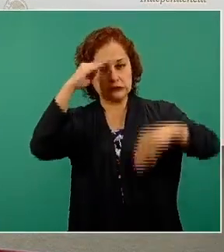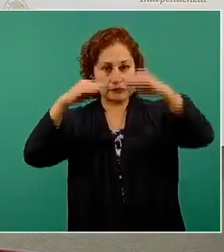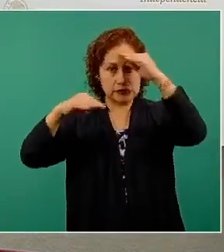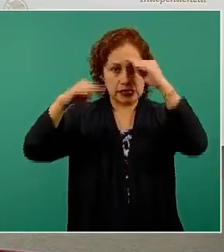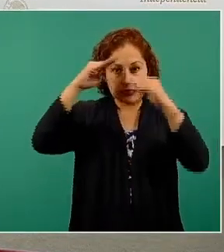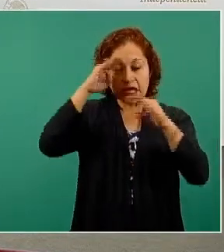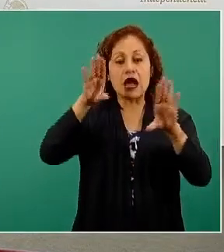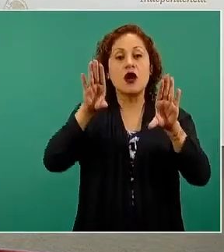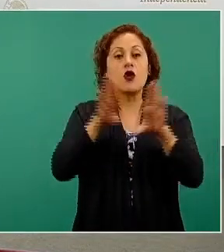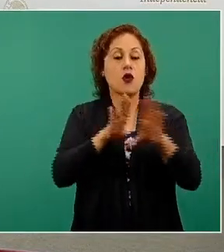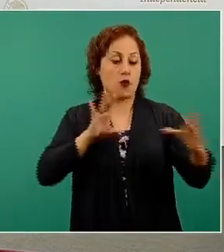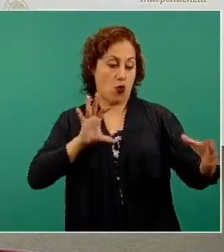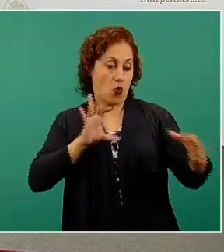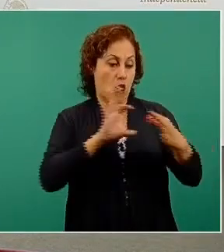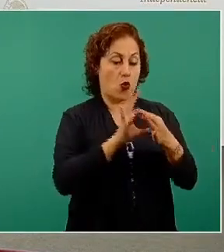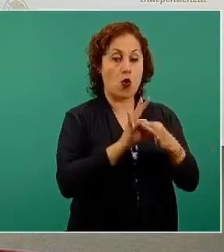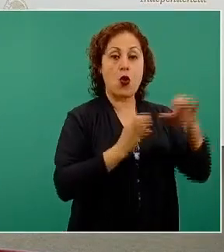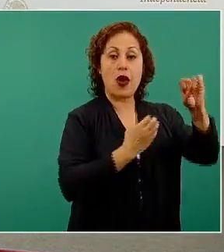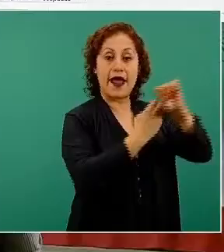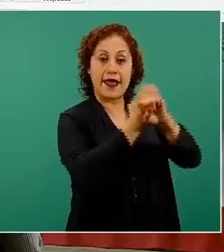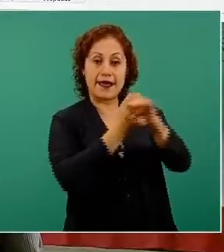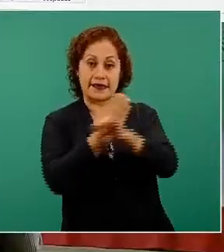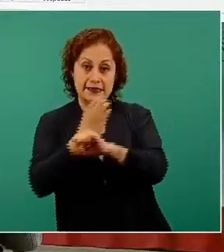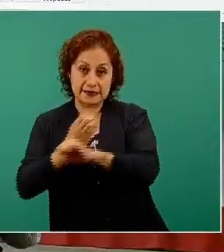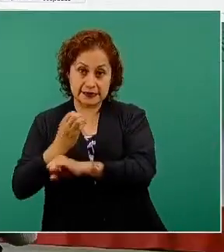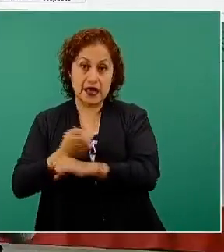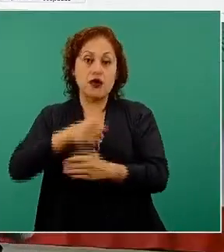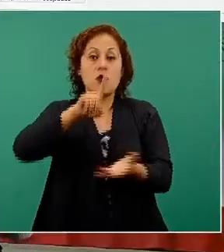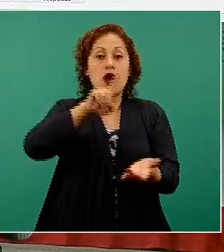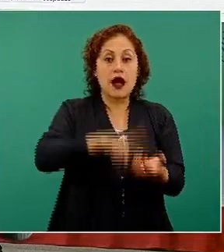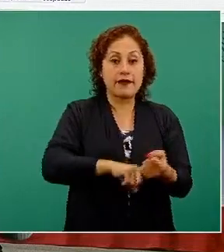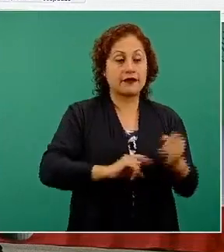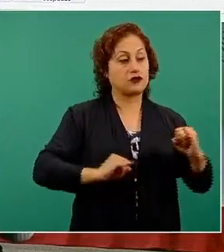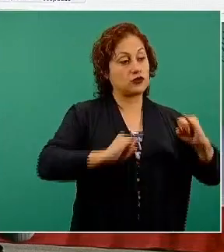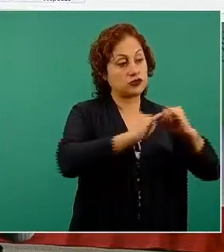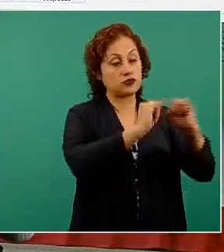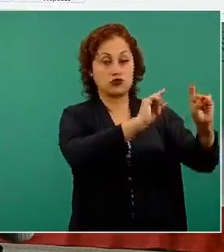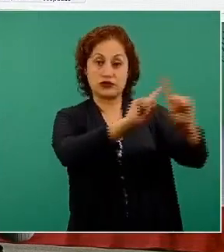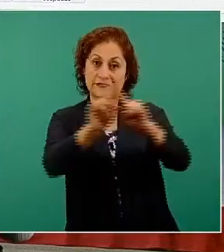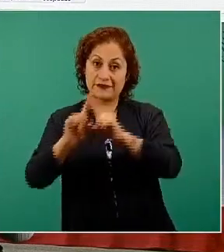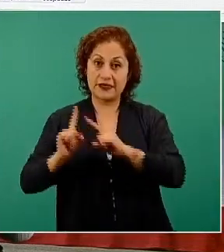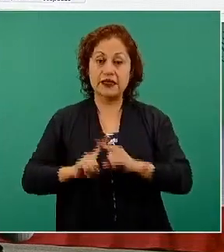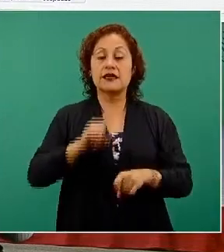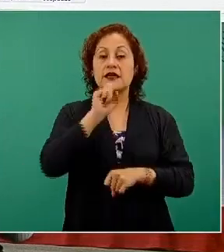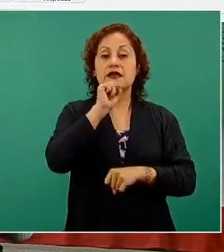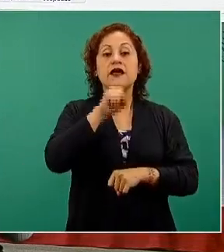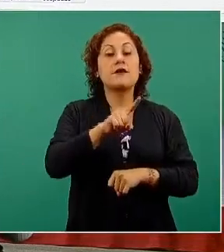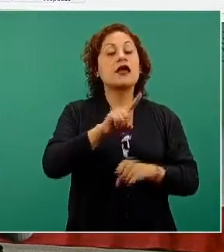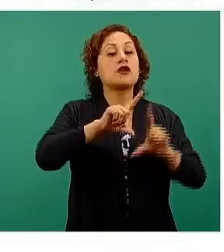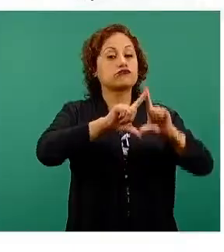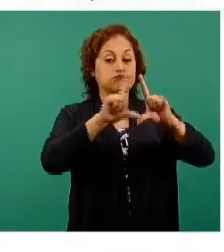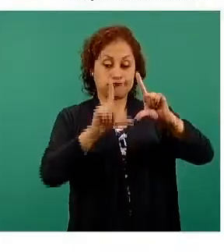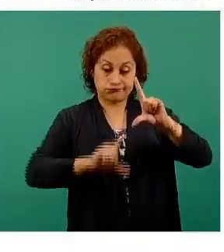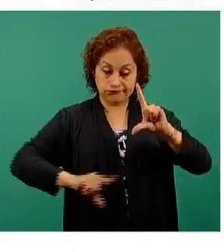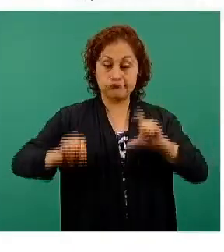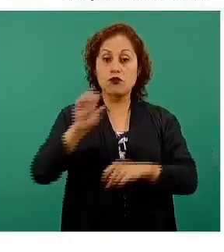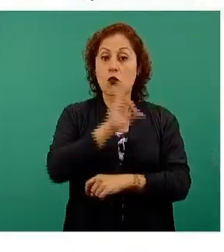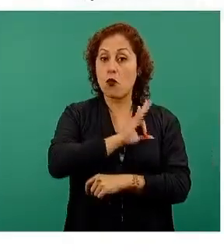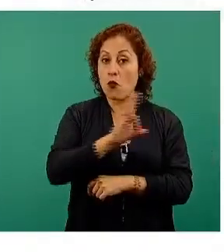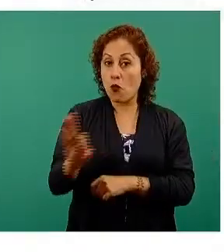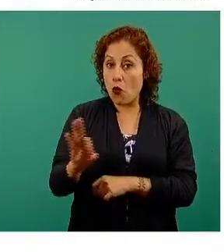sectorial, que no solamente sea por cada una de las instituciones, sino que de manera sectorial podemos tener una capacidad